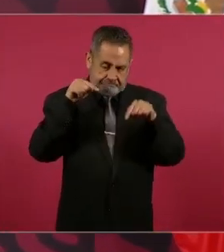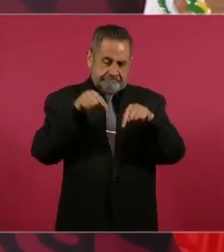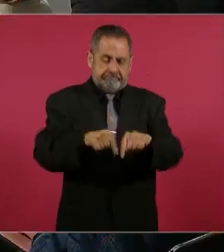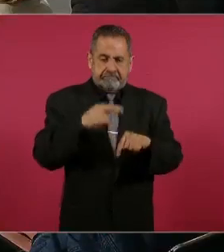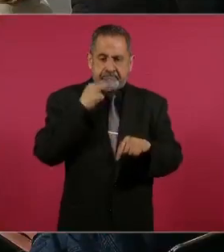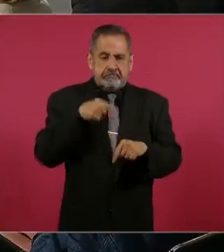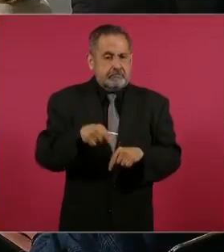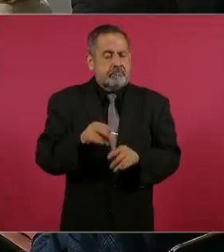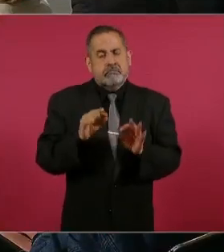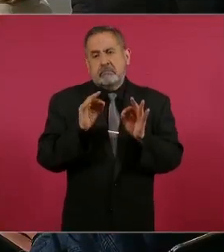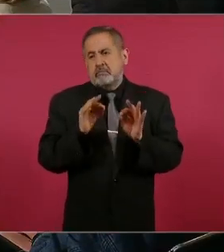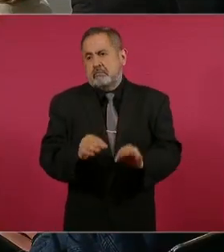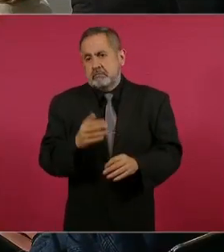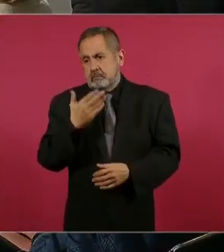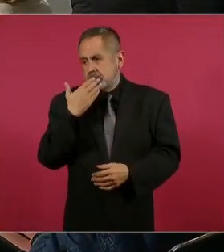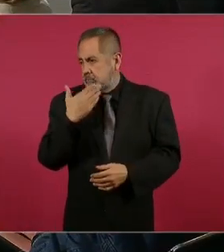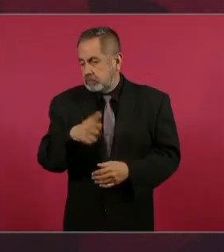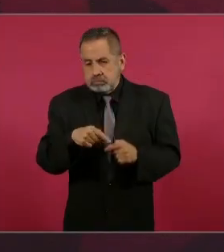una